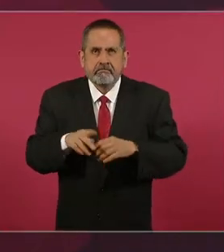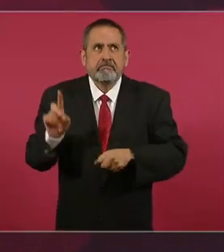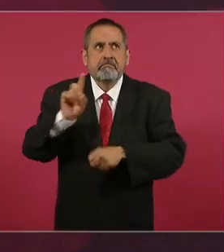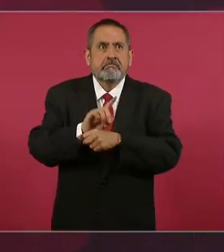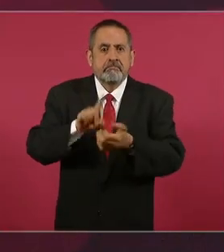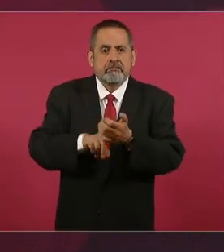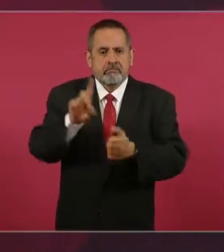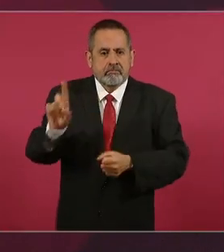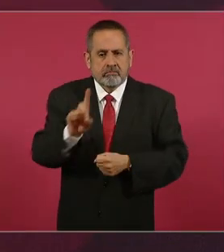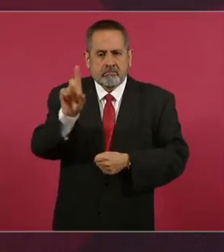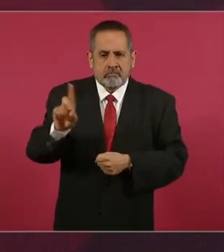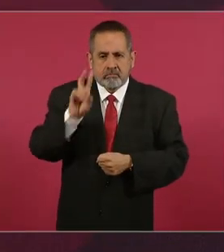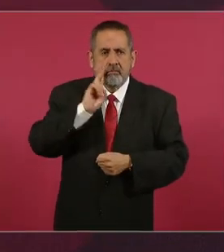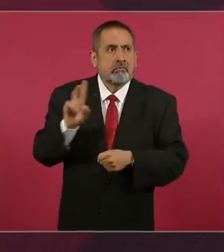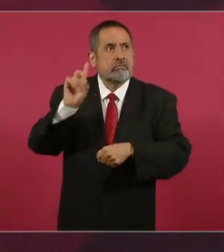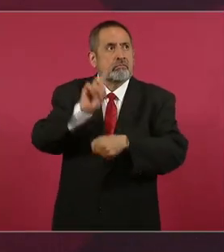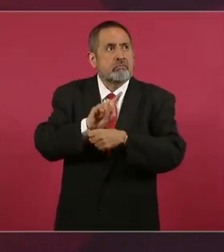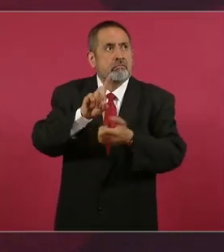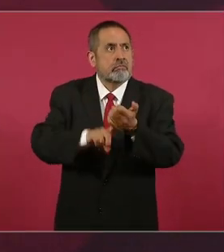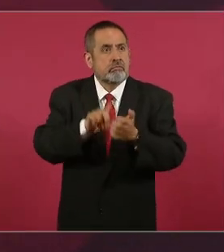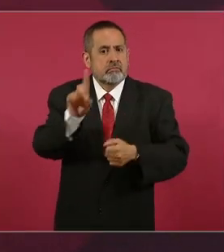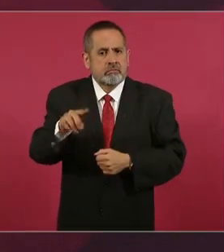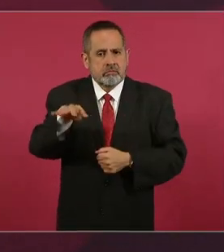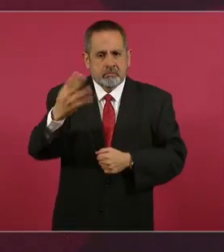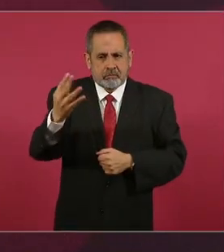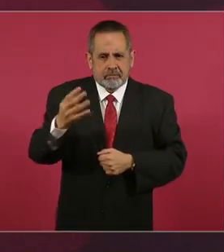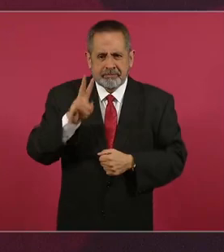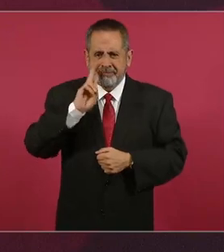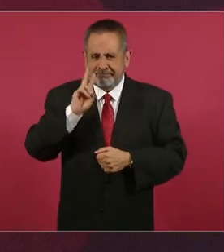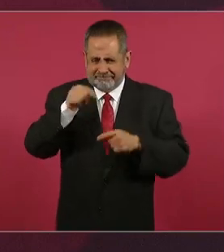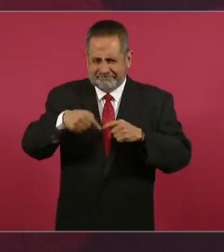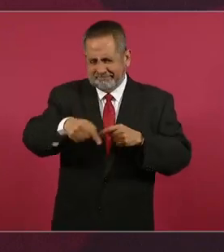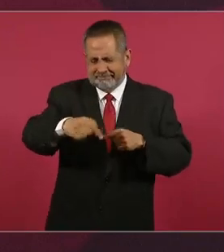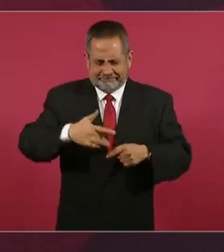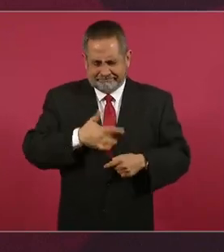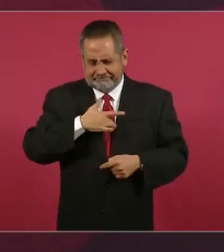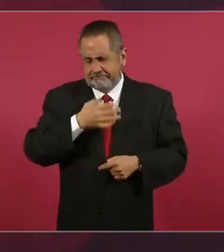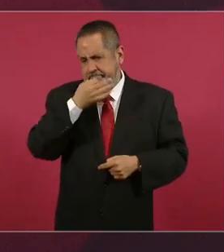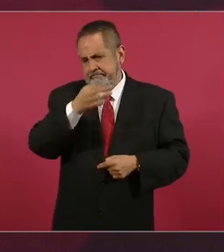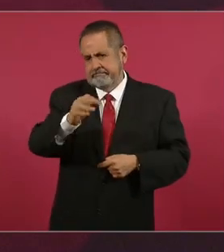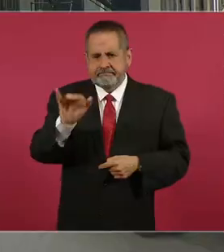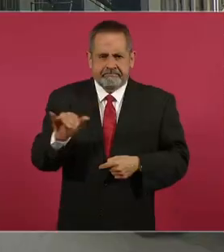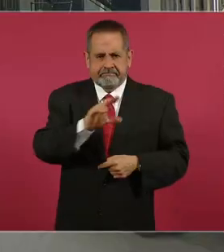domingo, 14. Pues en estos días.